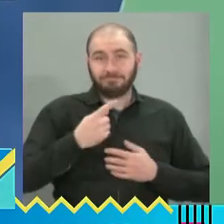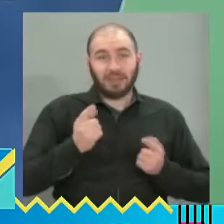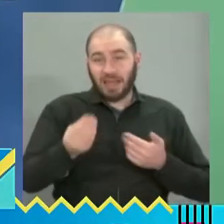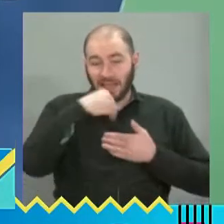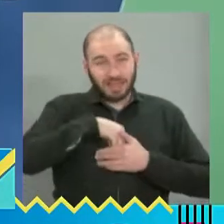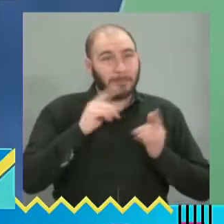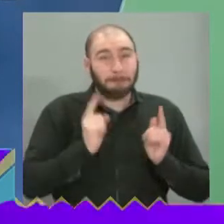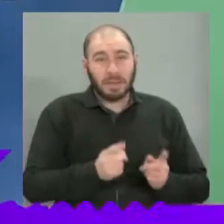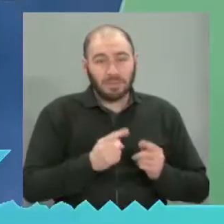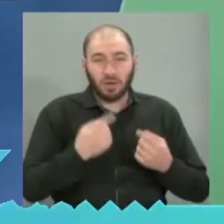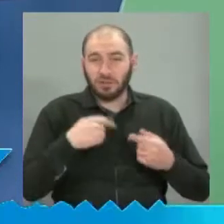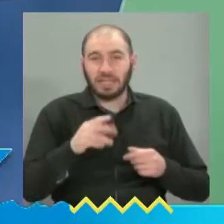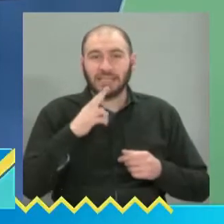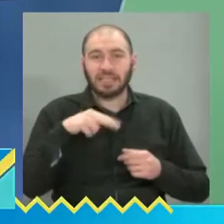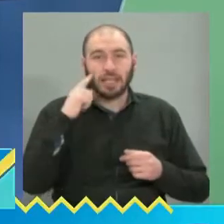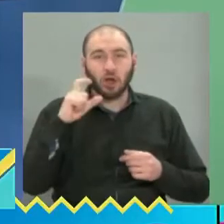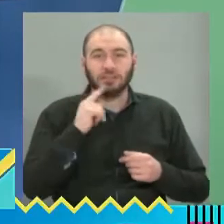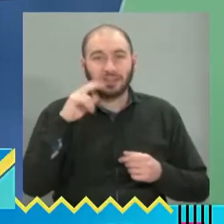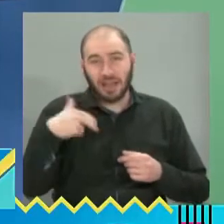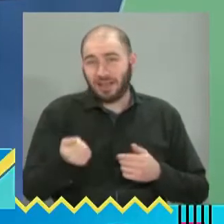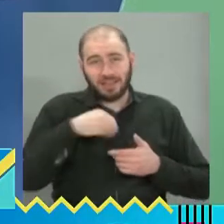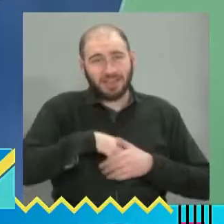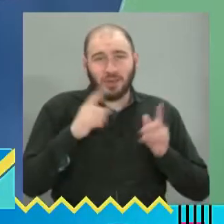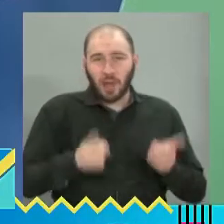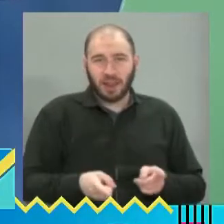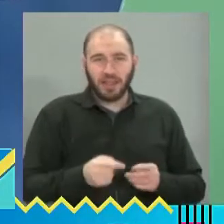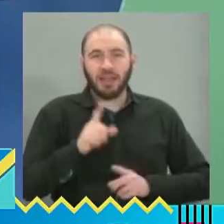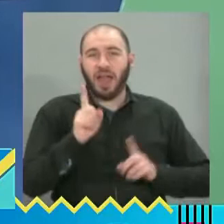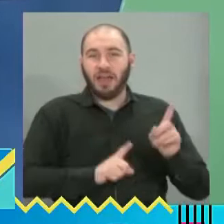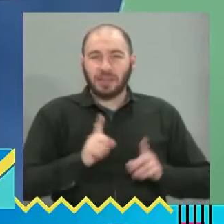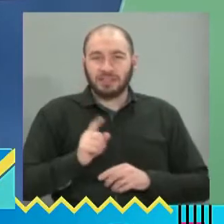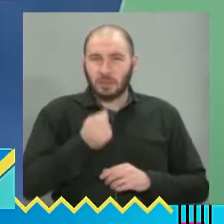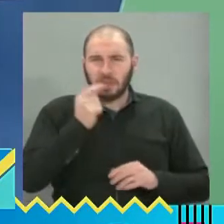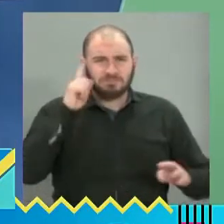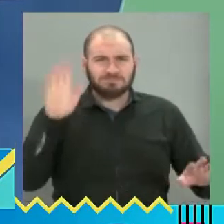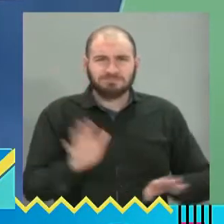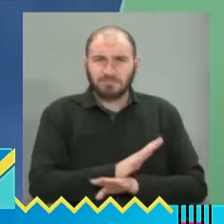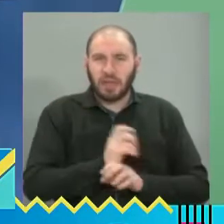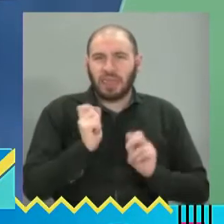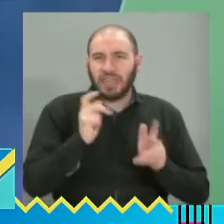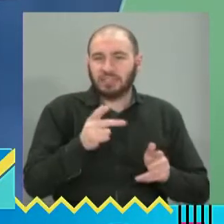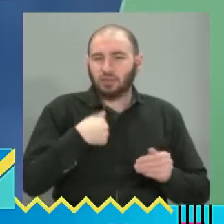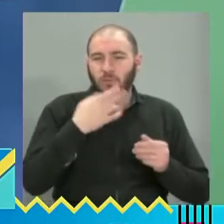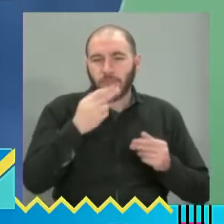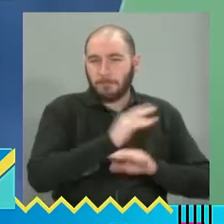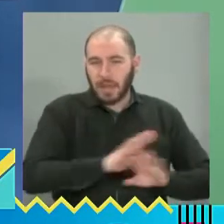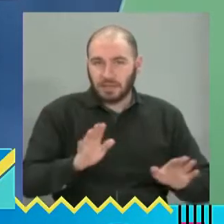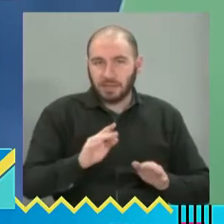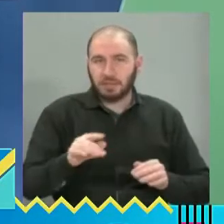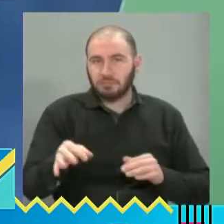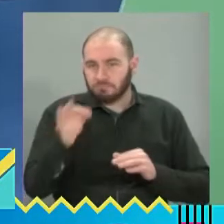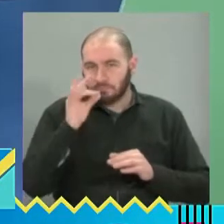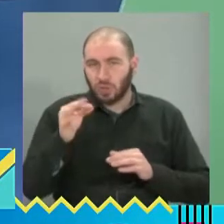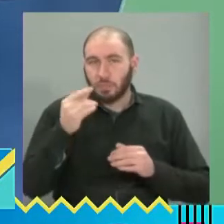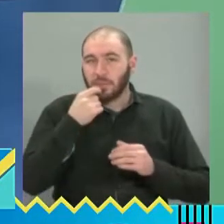ingresando el principio activo que es la nicotina. A veces tratamos por error de decir que vamos a dejar de fumar y empezamos a